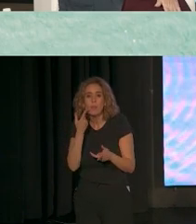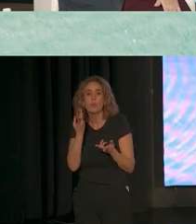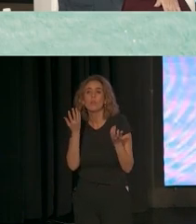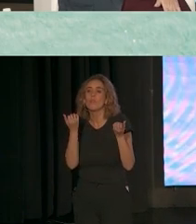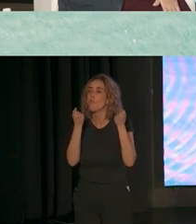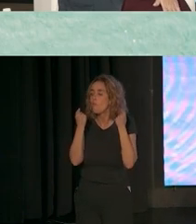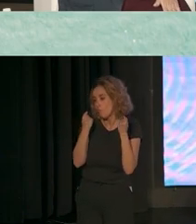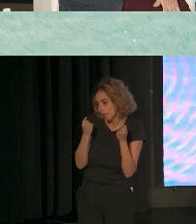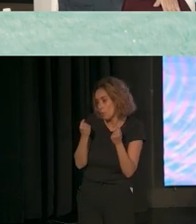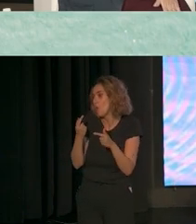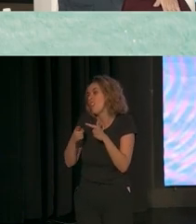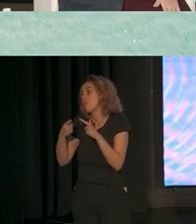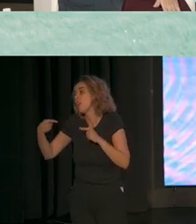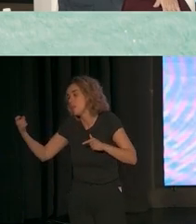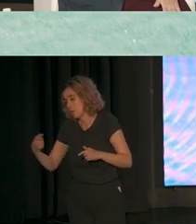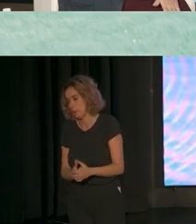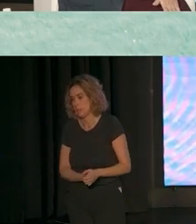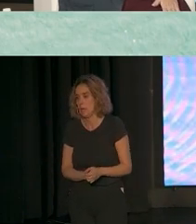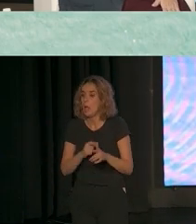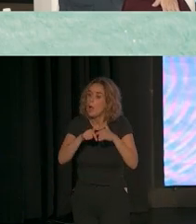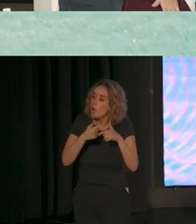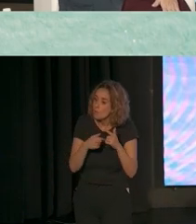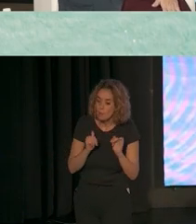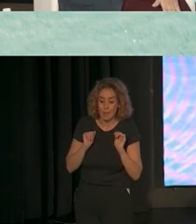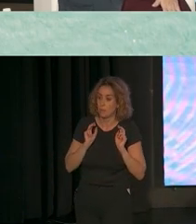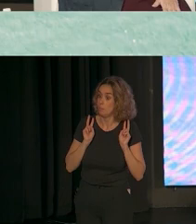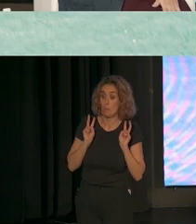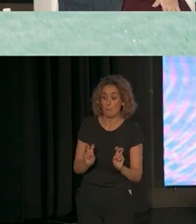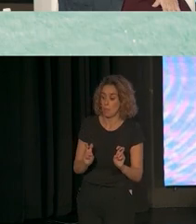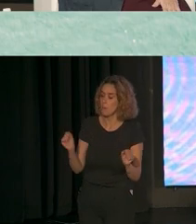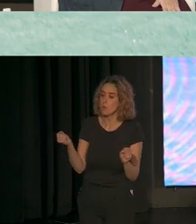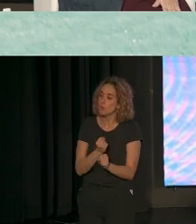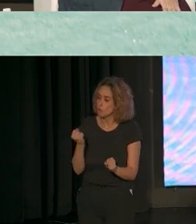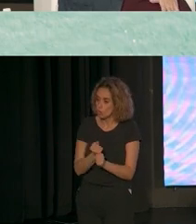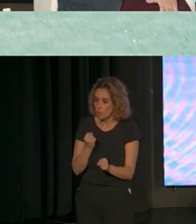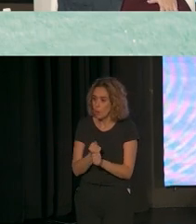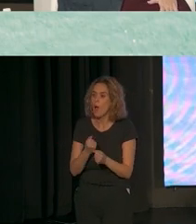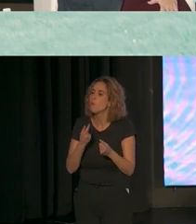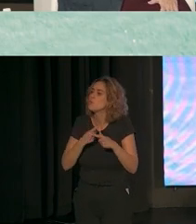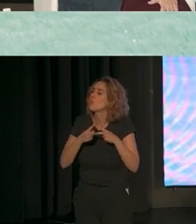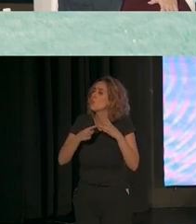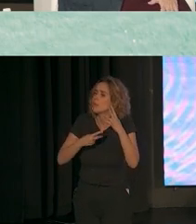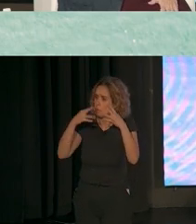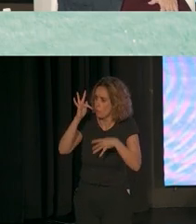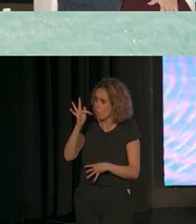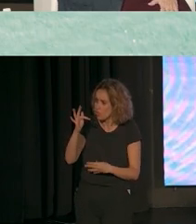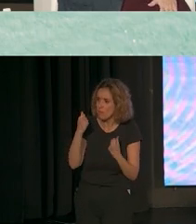de las déficits. Es decir, trabajamos con las familias desde el principio para hablar de cuáles son las fortalezas